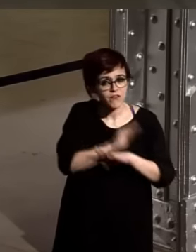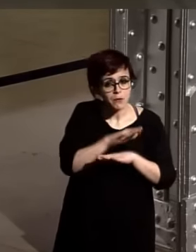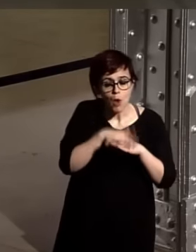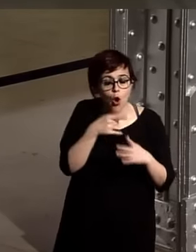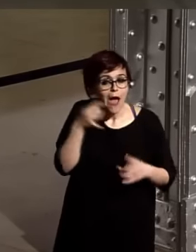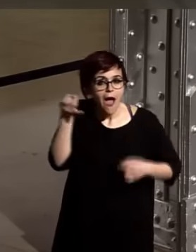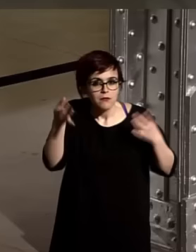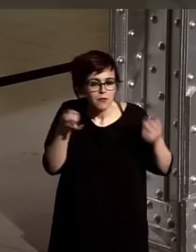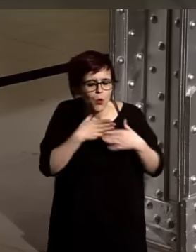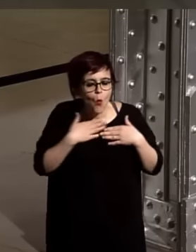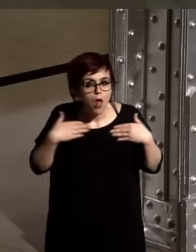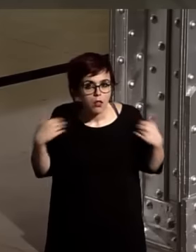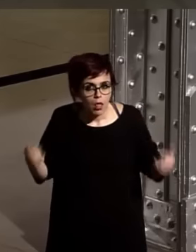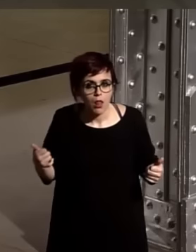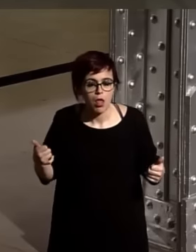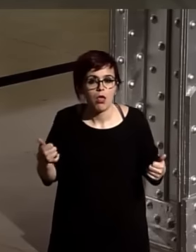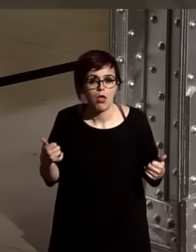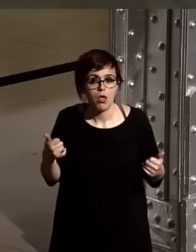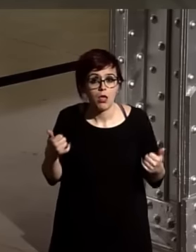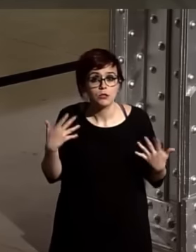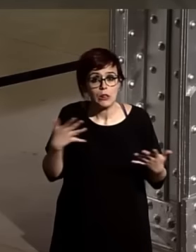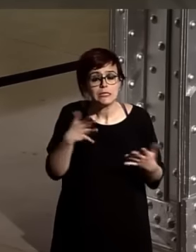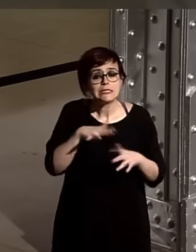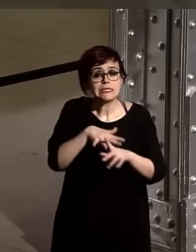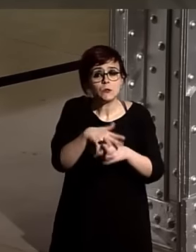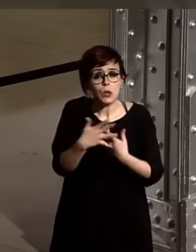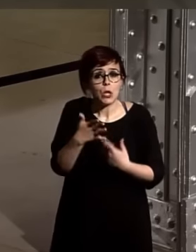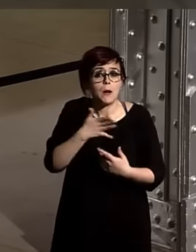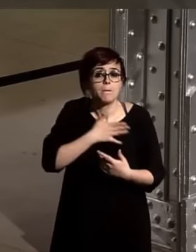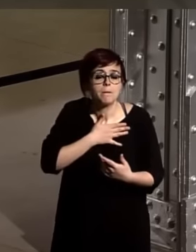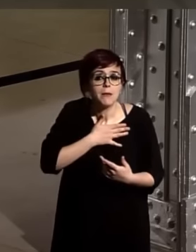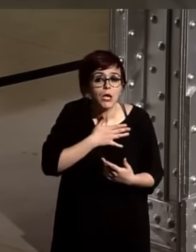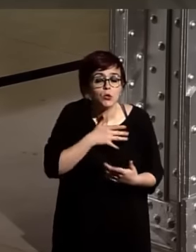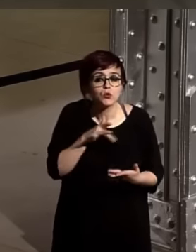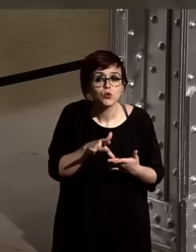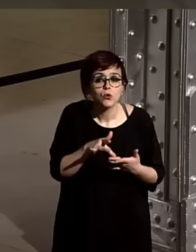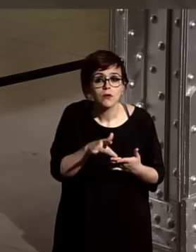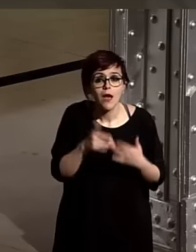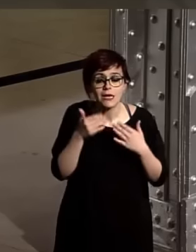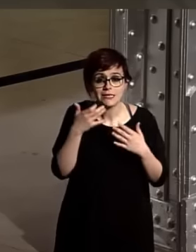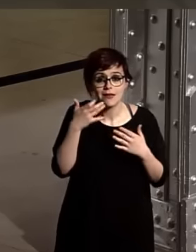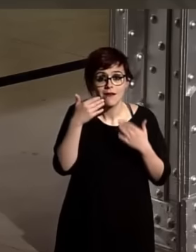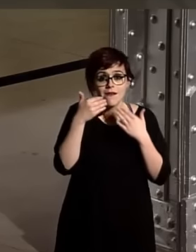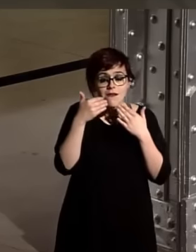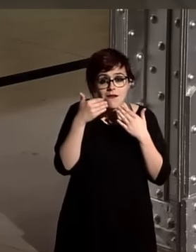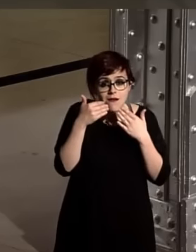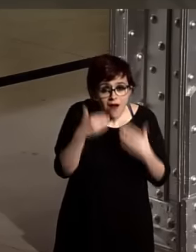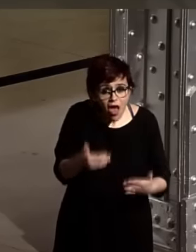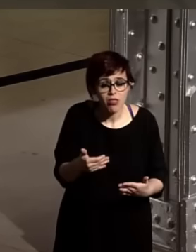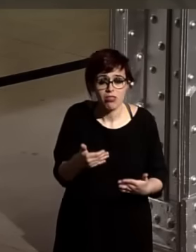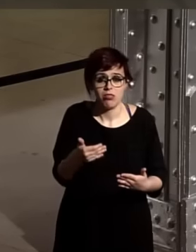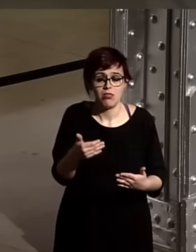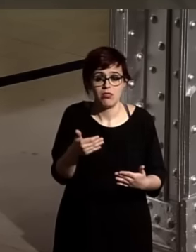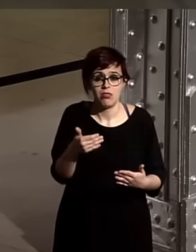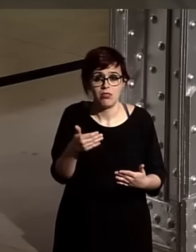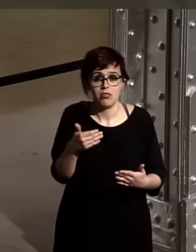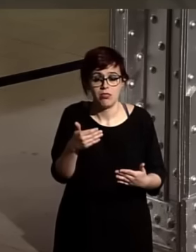actividad de la vida y lo que en mi caso hizo lo hizo posible fue que la la existencia de de